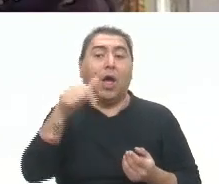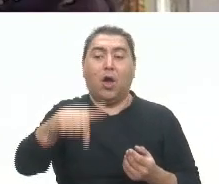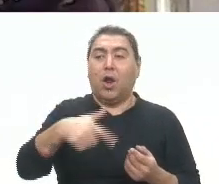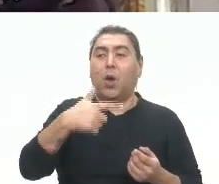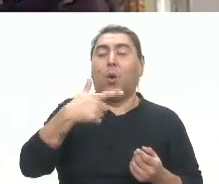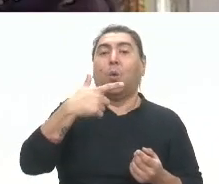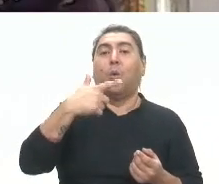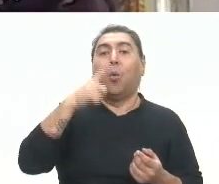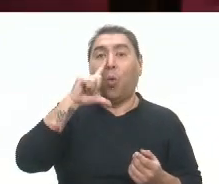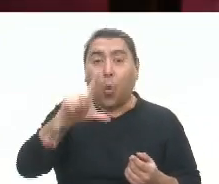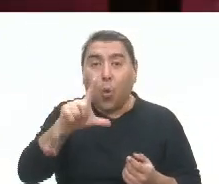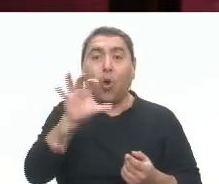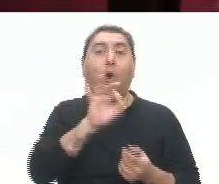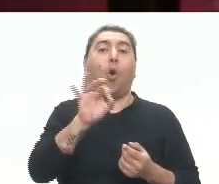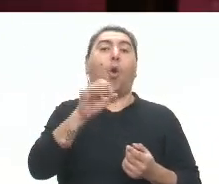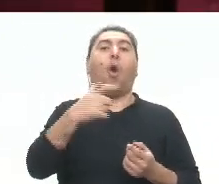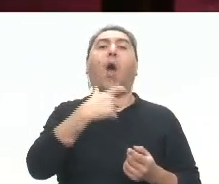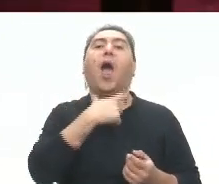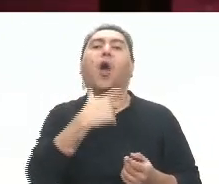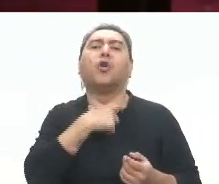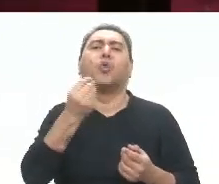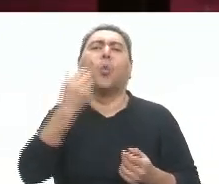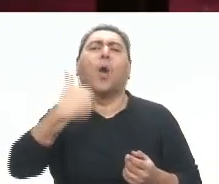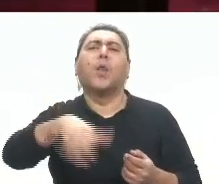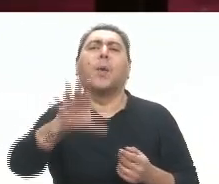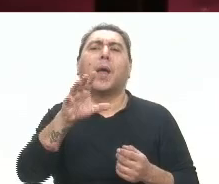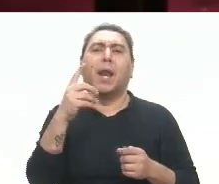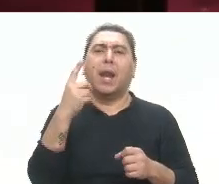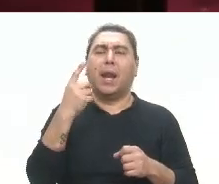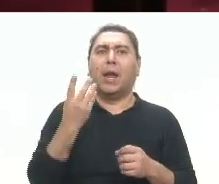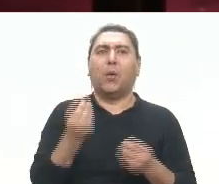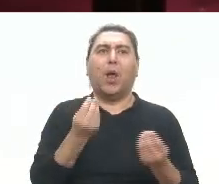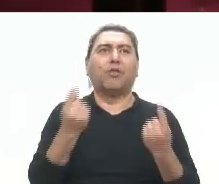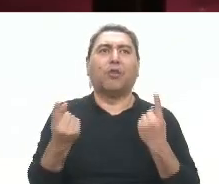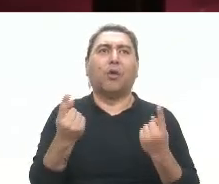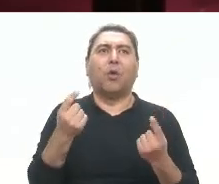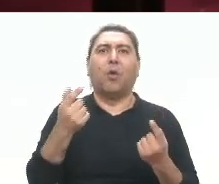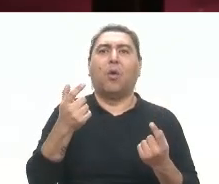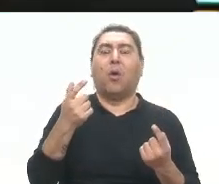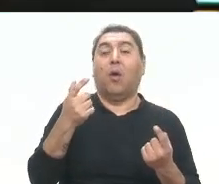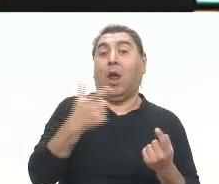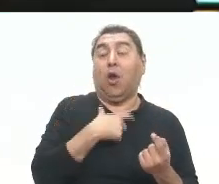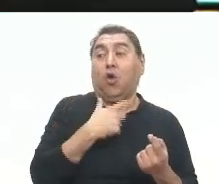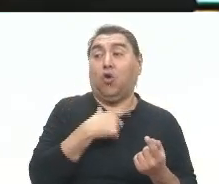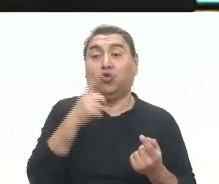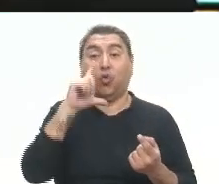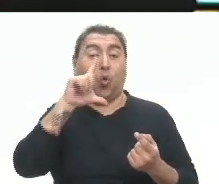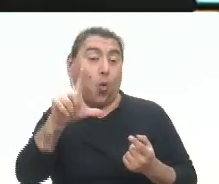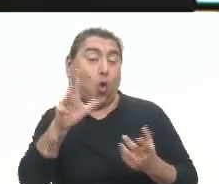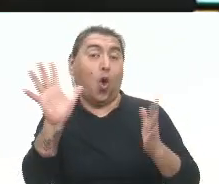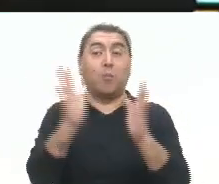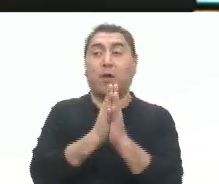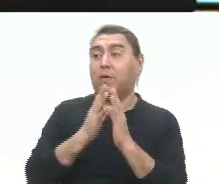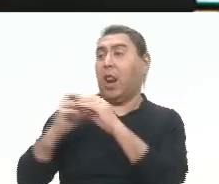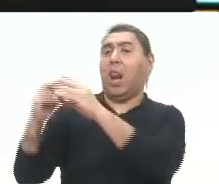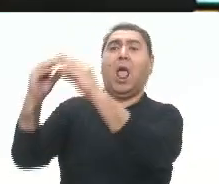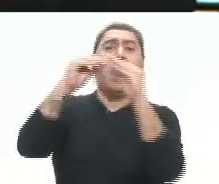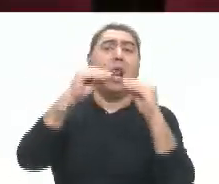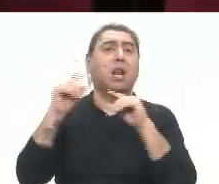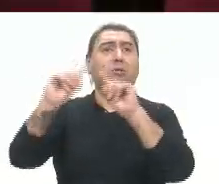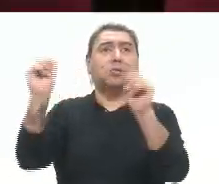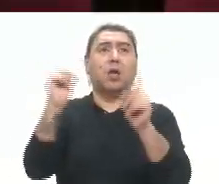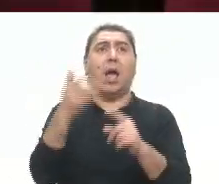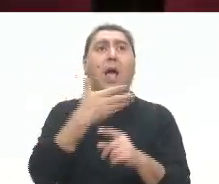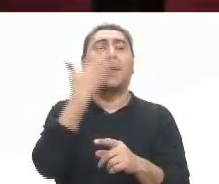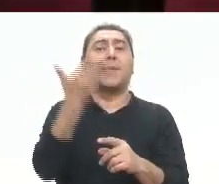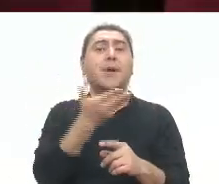La próxima sesión. ¿Cuándo es? La primera que sea, pero ¿cuándo? ¿En agosto, julio? Por favor, no hable, diríjase a la